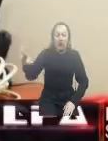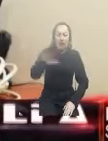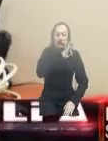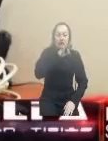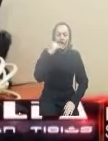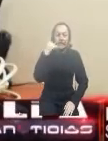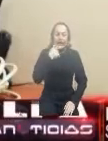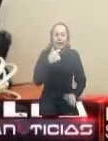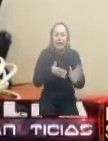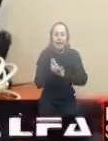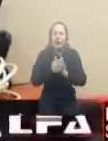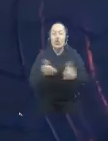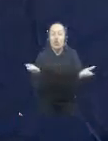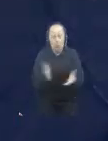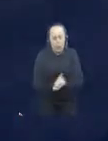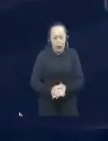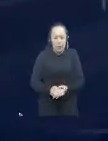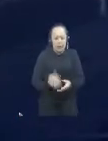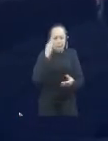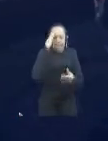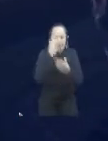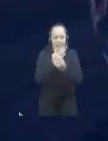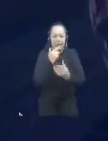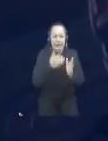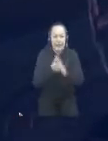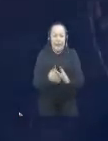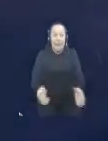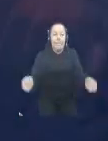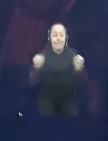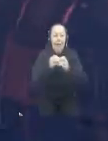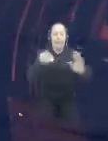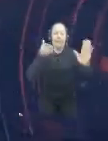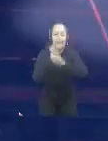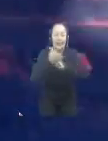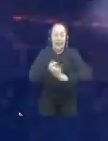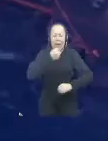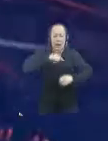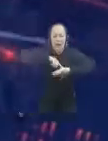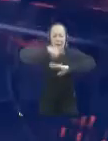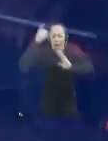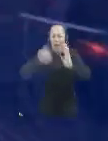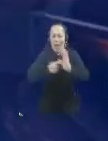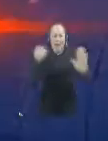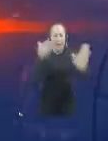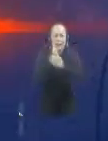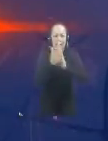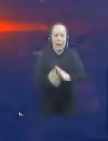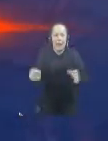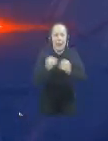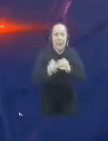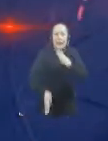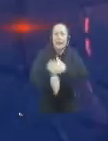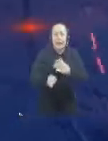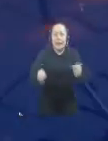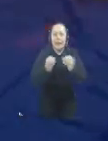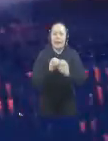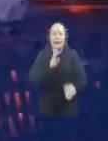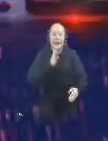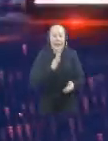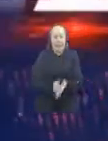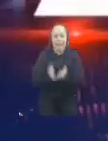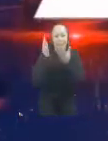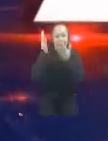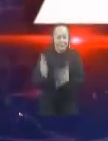Maldonado en Puerto Salgar. Estas y otras noticias en la siguiente emisión informativa con Melissa